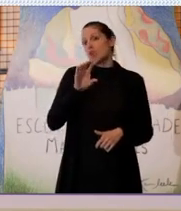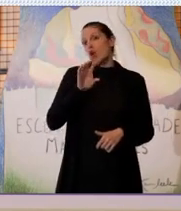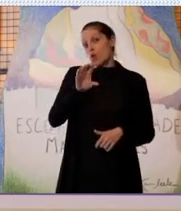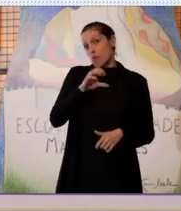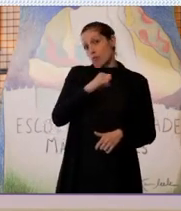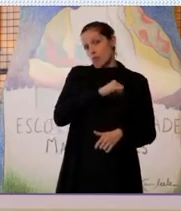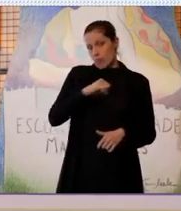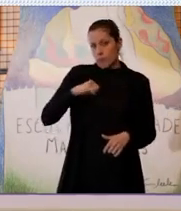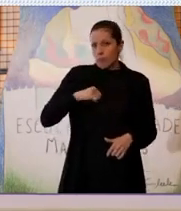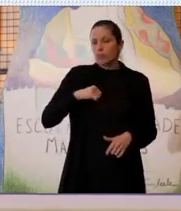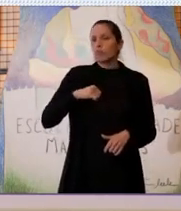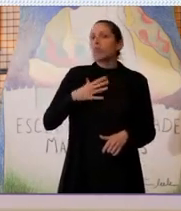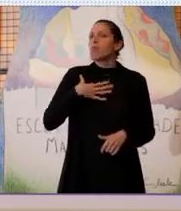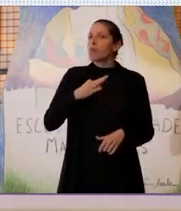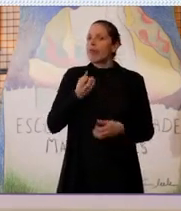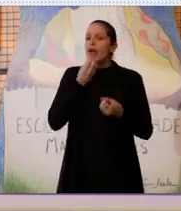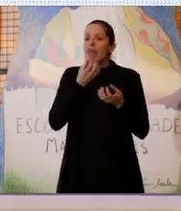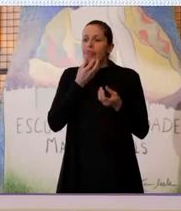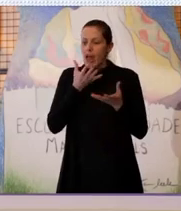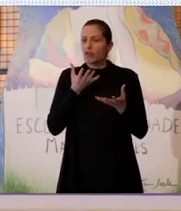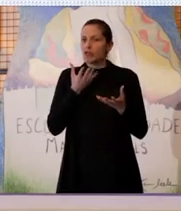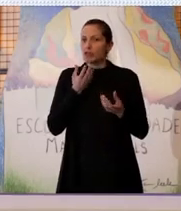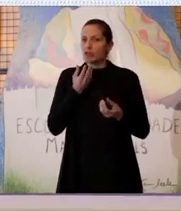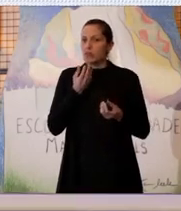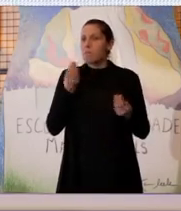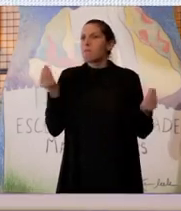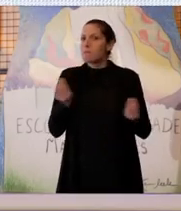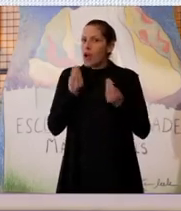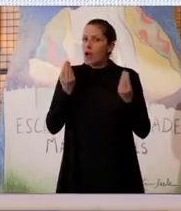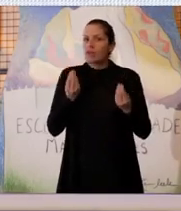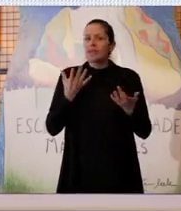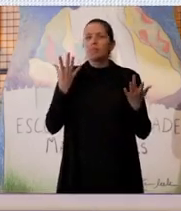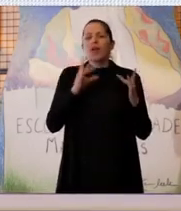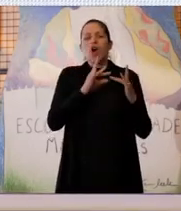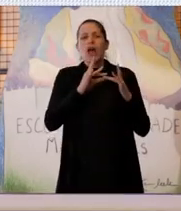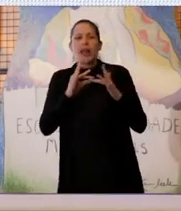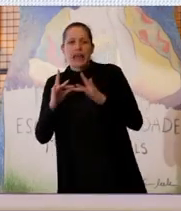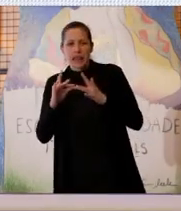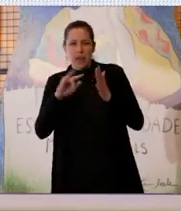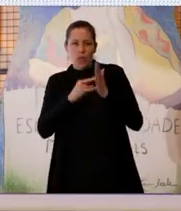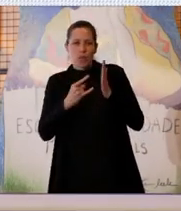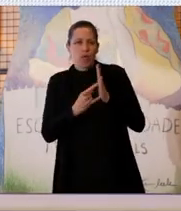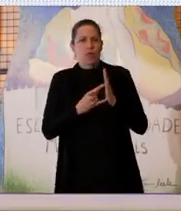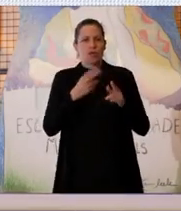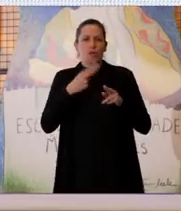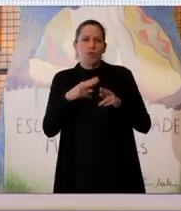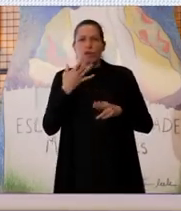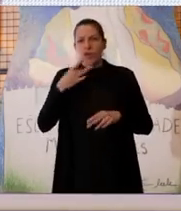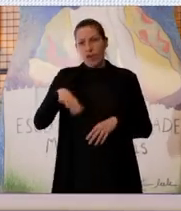consejerías habrá datos mejores pero quienes siguen liderando los proyectos políticos siguen siendo hombre